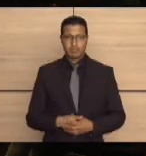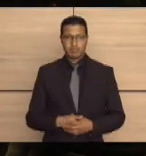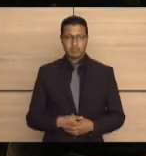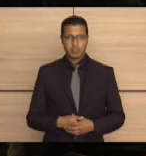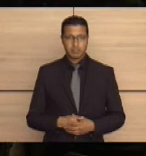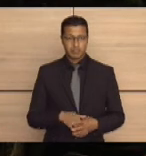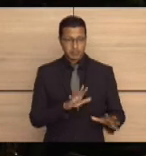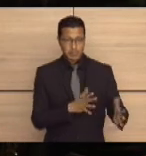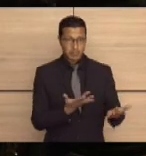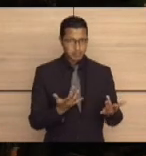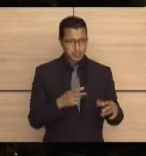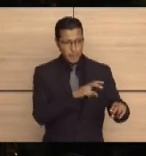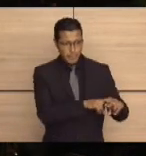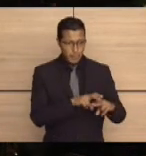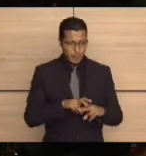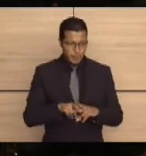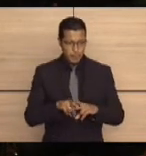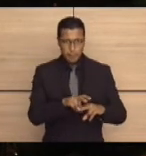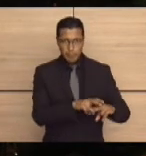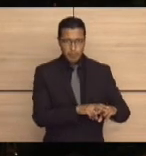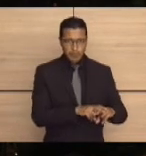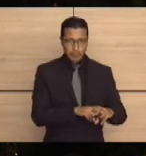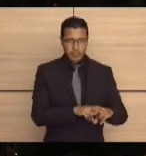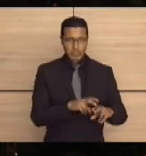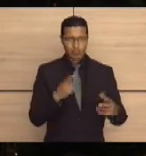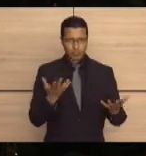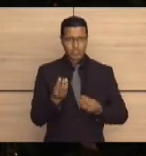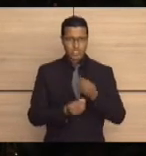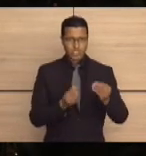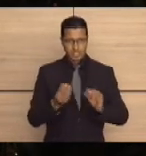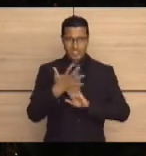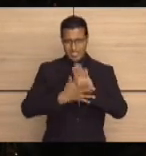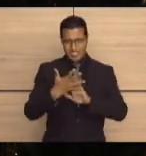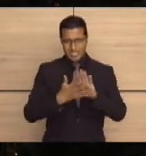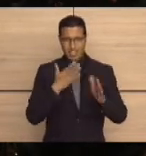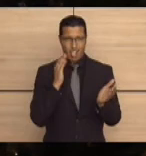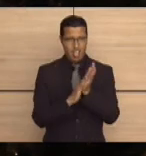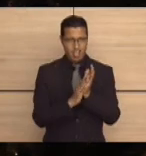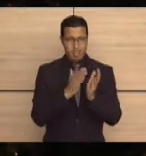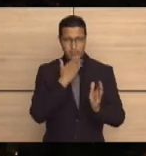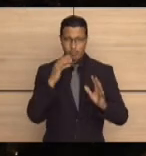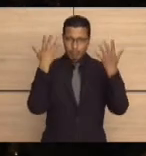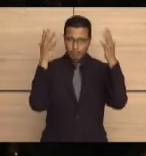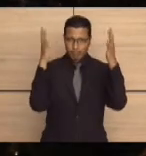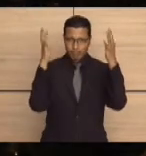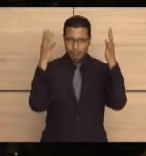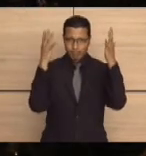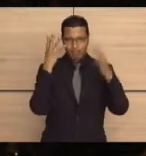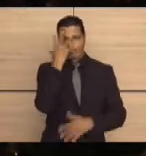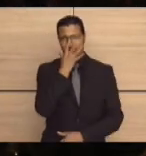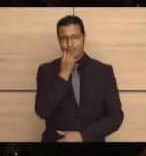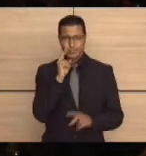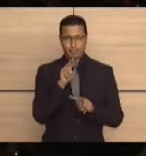Mientras se ubican, les propongo que hagamos el aplauso de las señas del lenguaje de señas. Ah, se ve muy bonito.